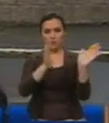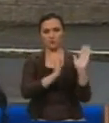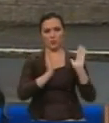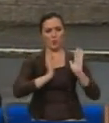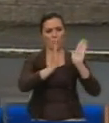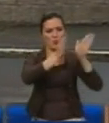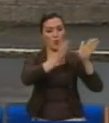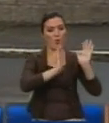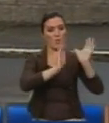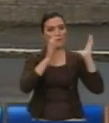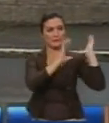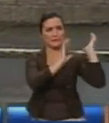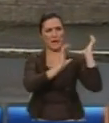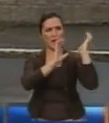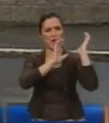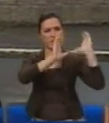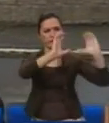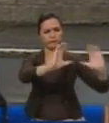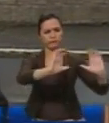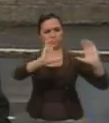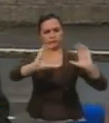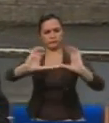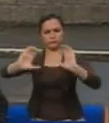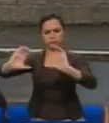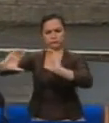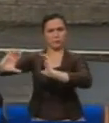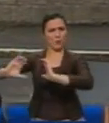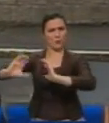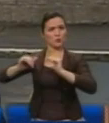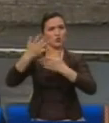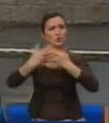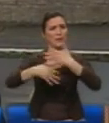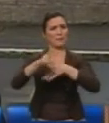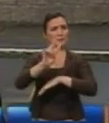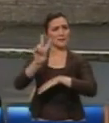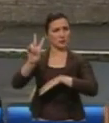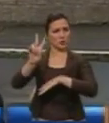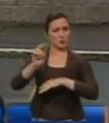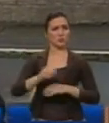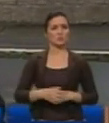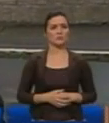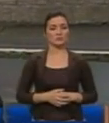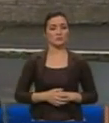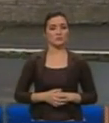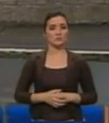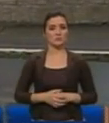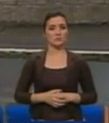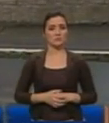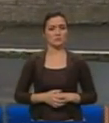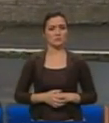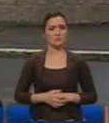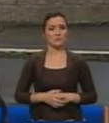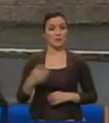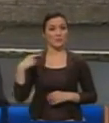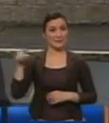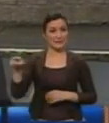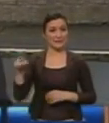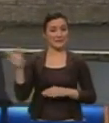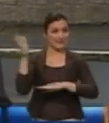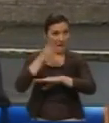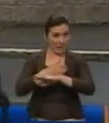fueron rescatados del lugar del accidente, fueron llevados hasta el Hospital General del Puyo para hacer los procedimientos